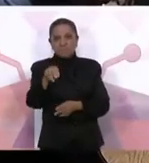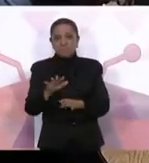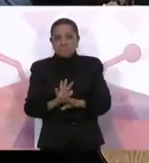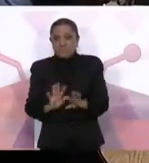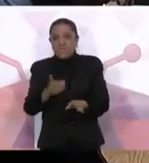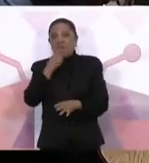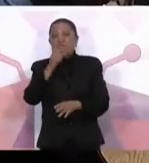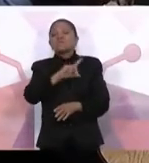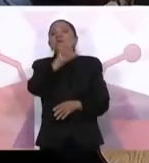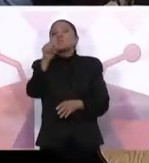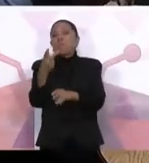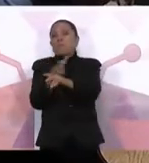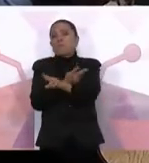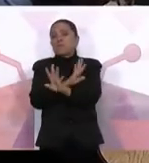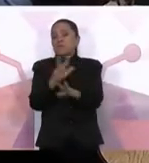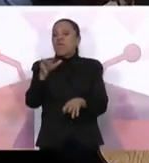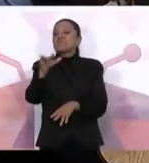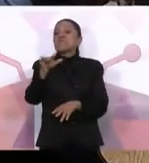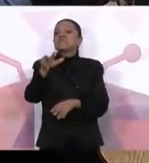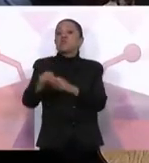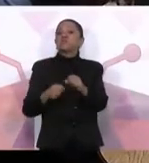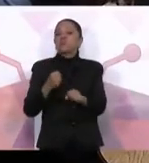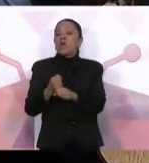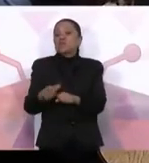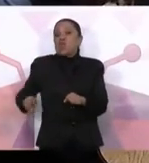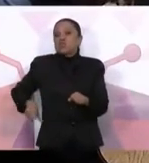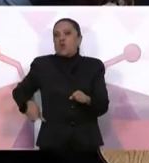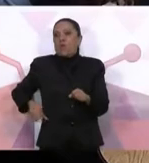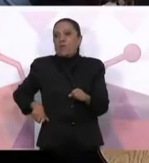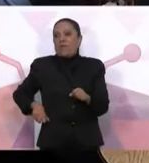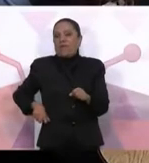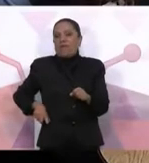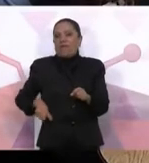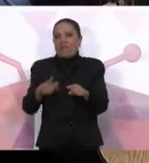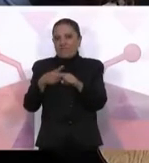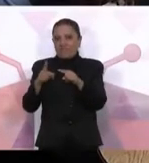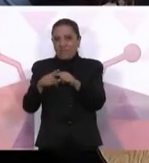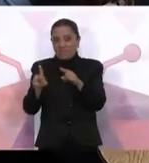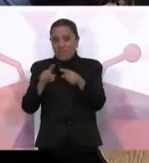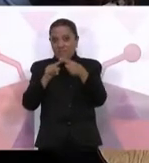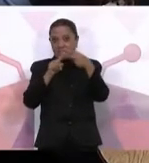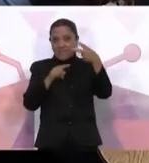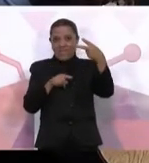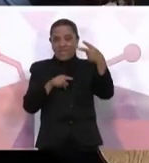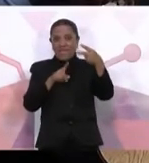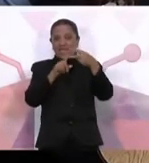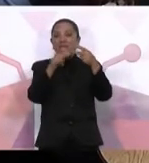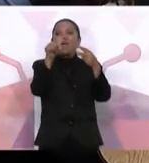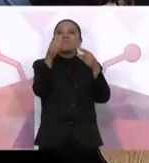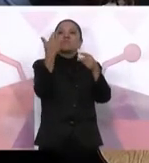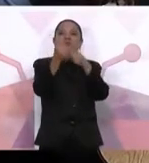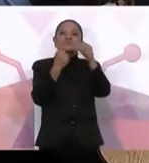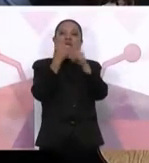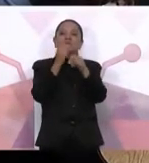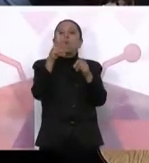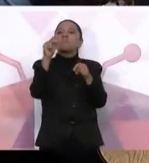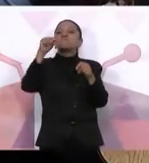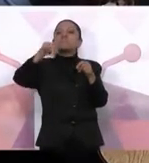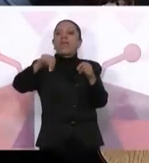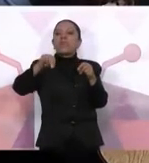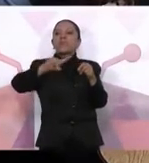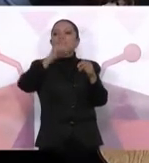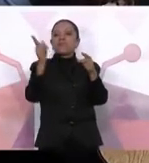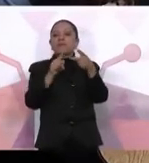de gobierno y que han gobernado el pan y el pvd como haría doctor para